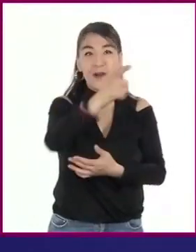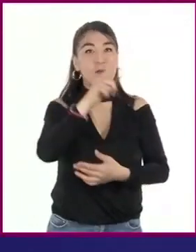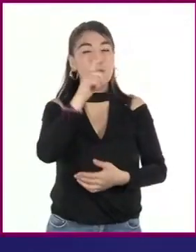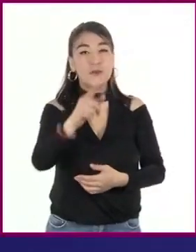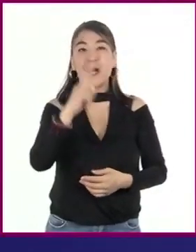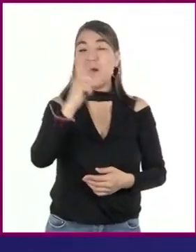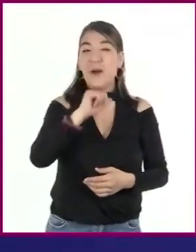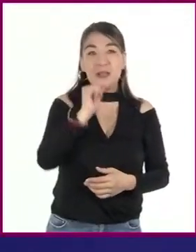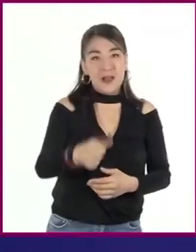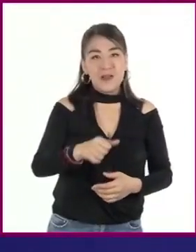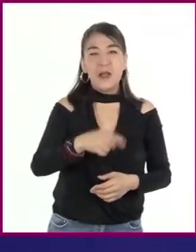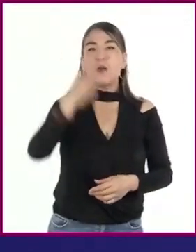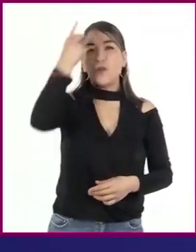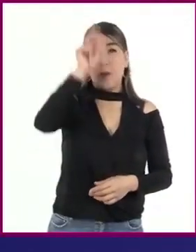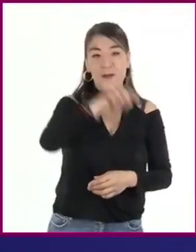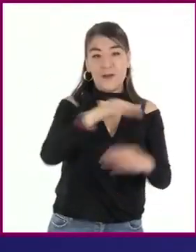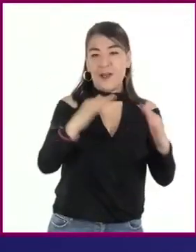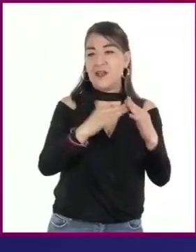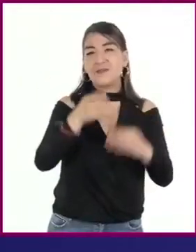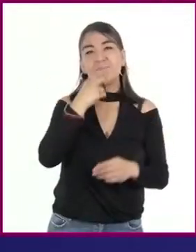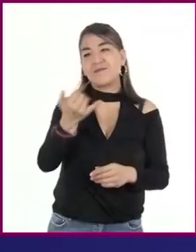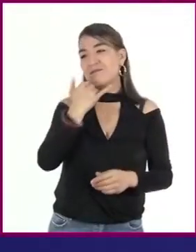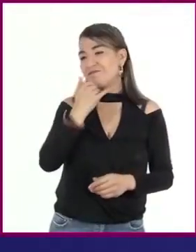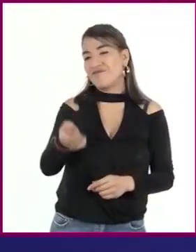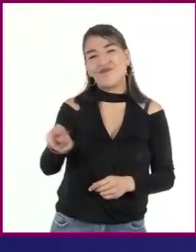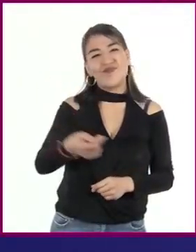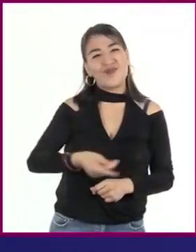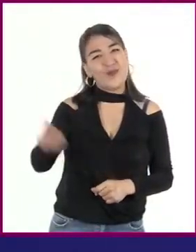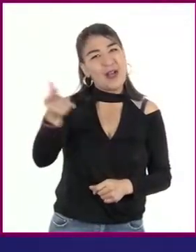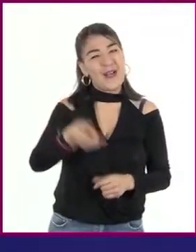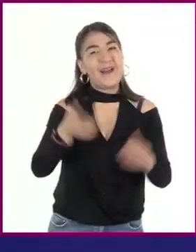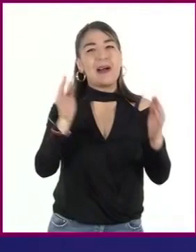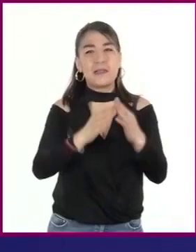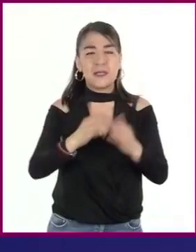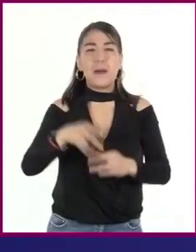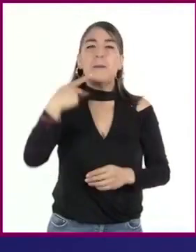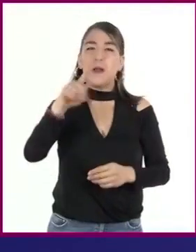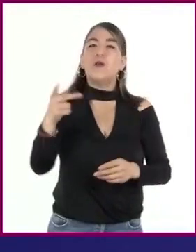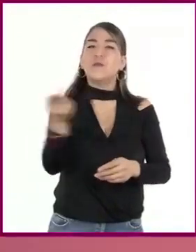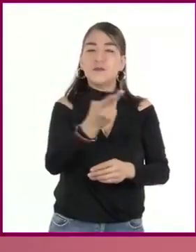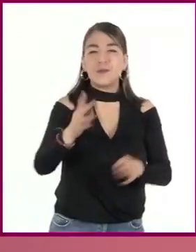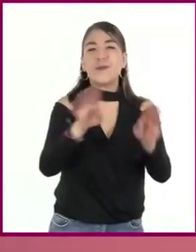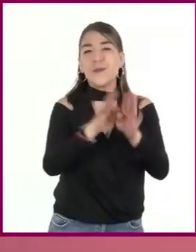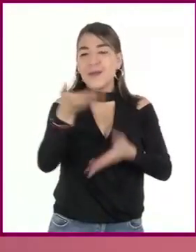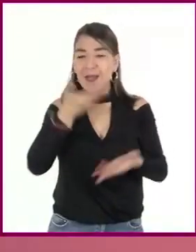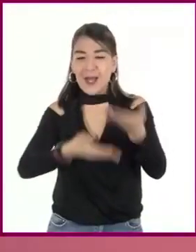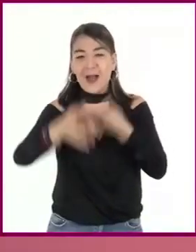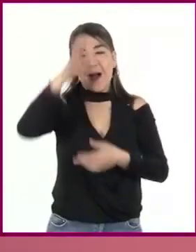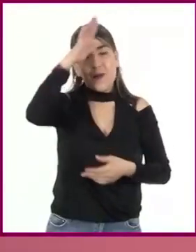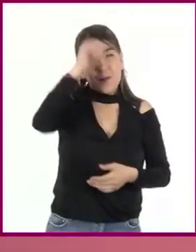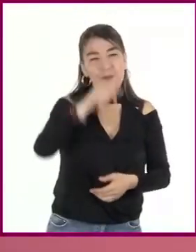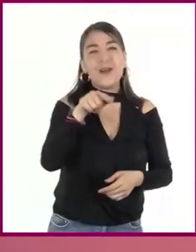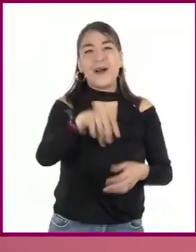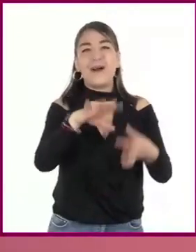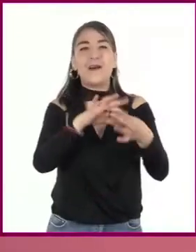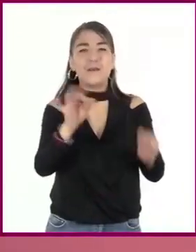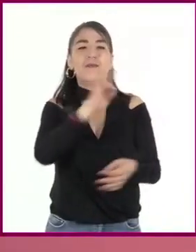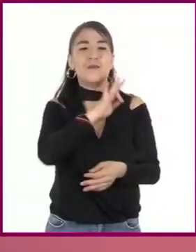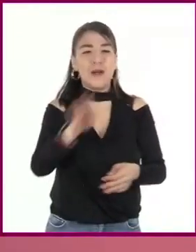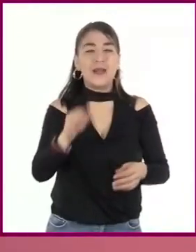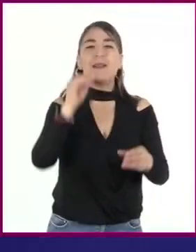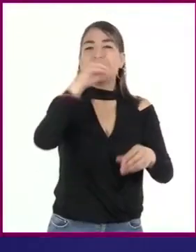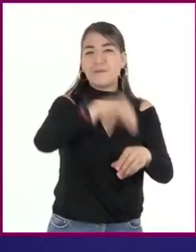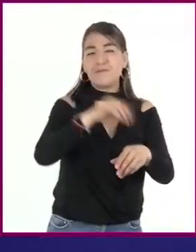que te vayas, pero lo más seguro es que se entiendan muy bien, que tú cumplas con todas tus obligaciones y el arrendador también. Y en ese